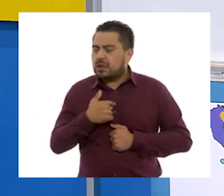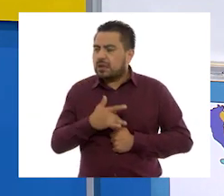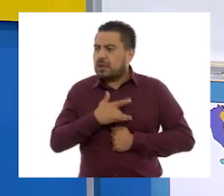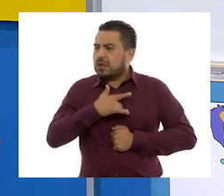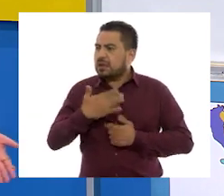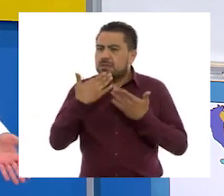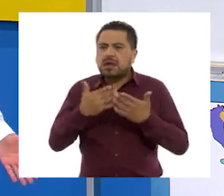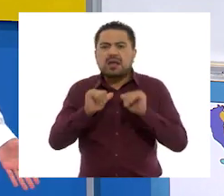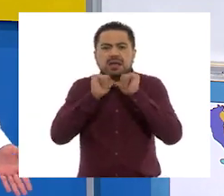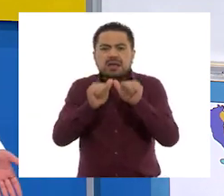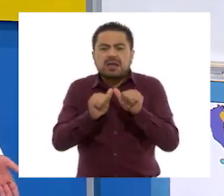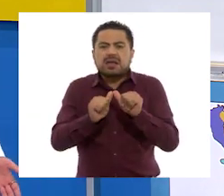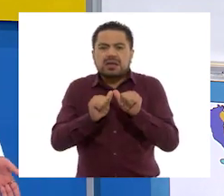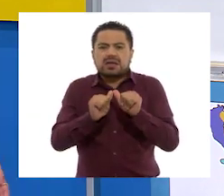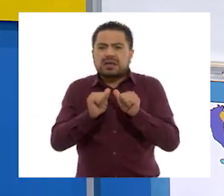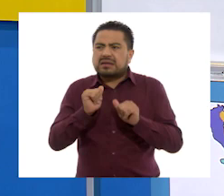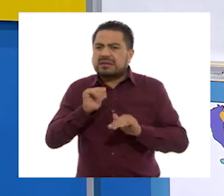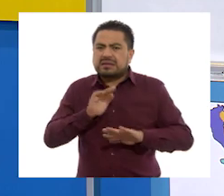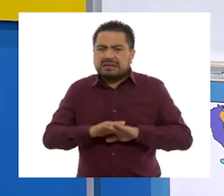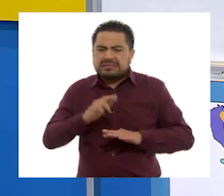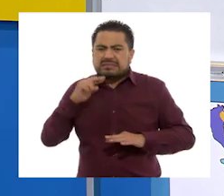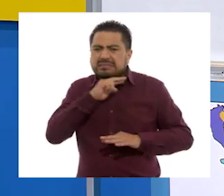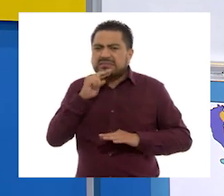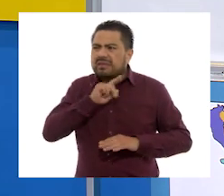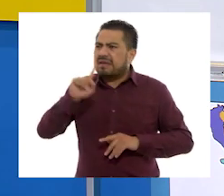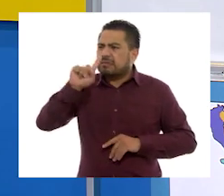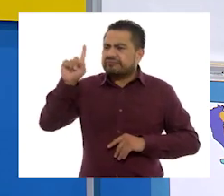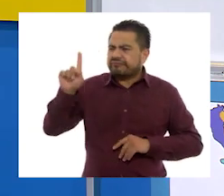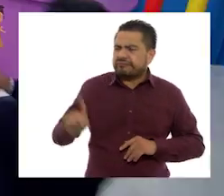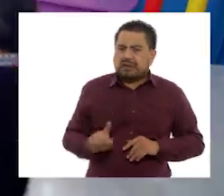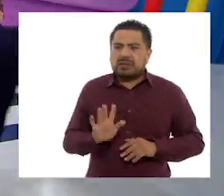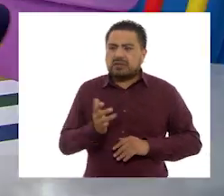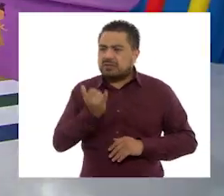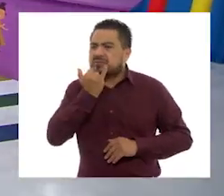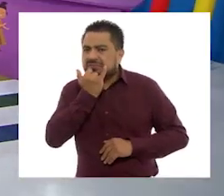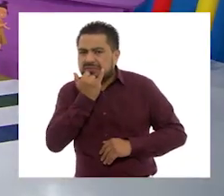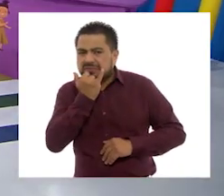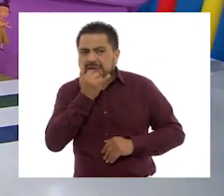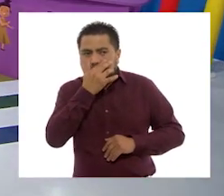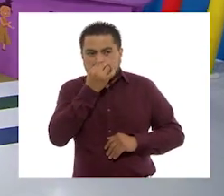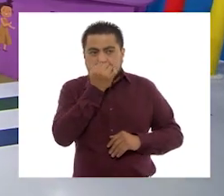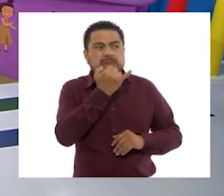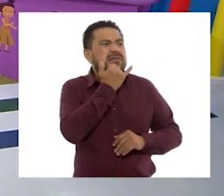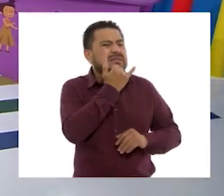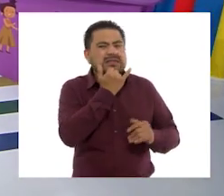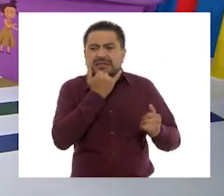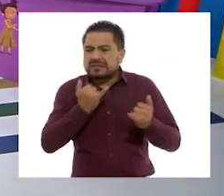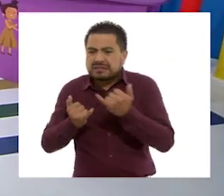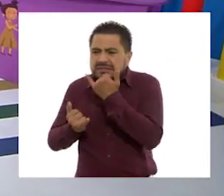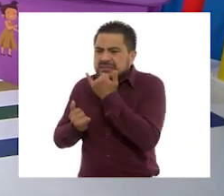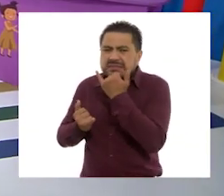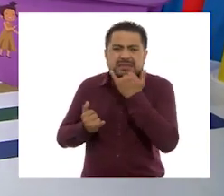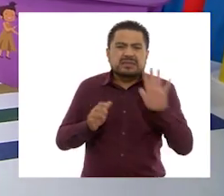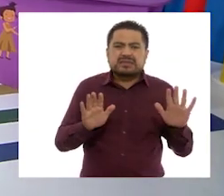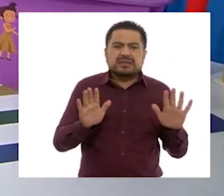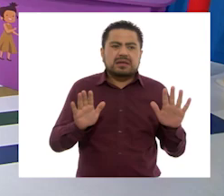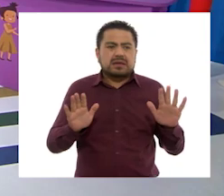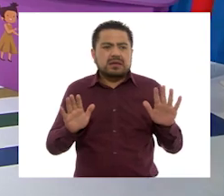bien intentando llegar lo más rápido posible. Perdóname, pues hola. Es que... Perdón, perdónenme.